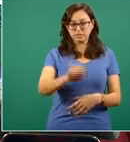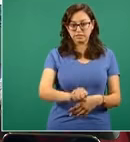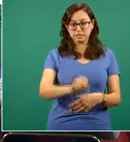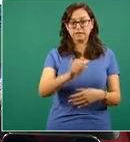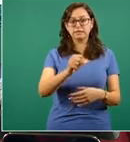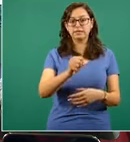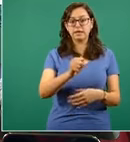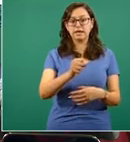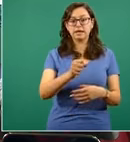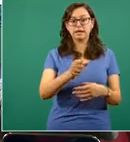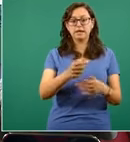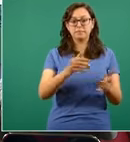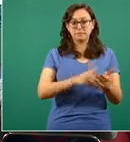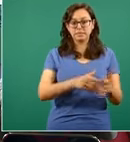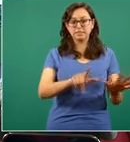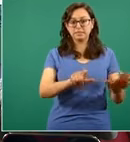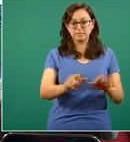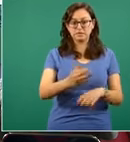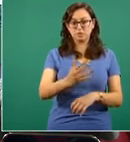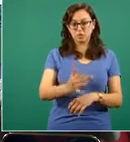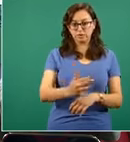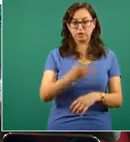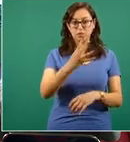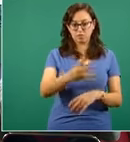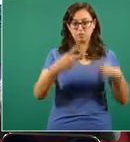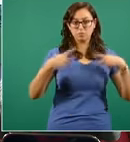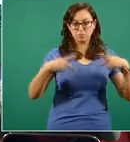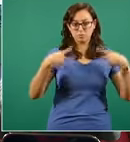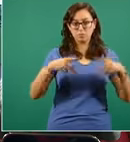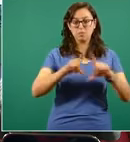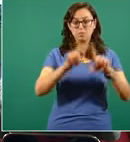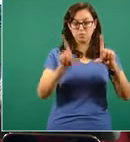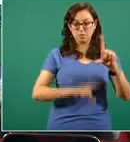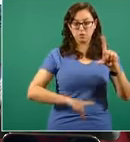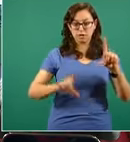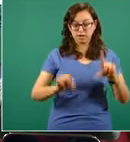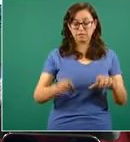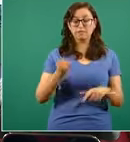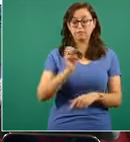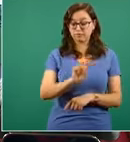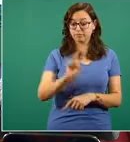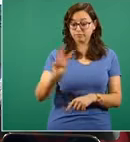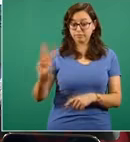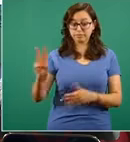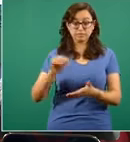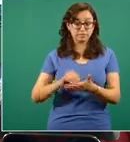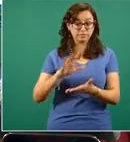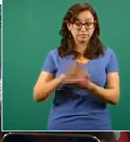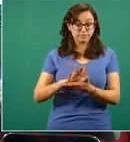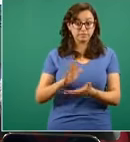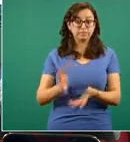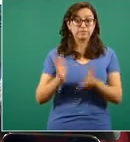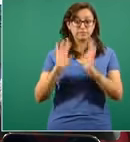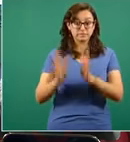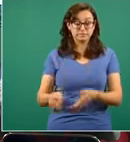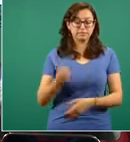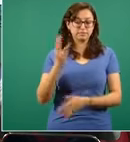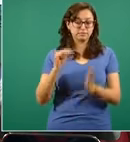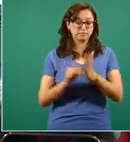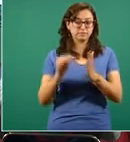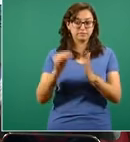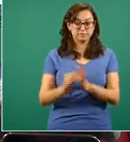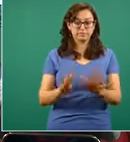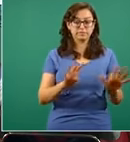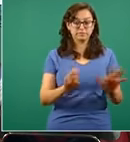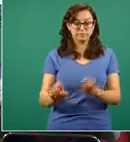14.460.754 a nivel nacional, de las cuales hasta el momento ya se tiene registro en la plataforma de Mi Vacuna de